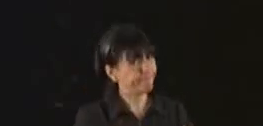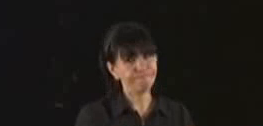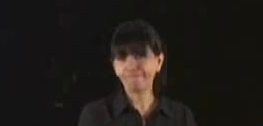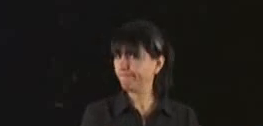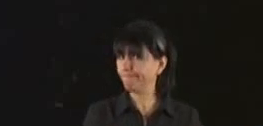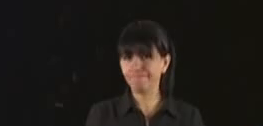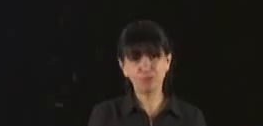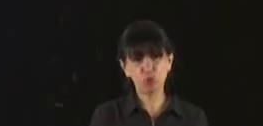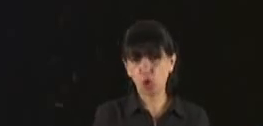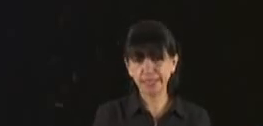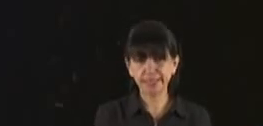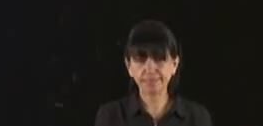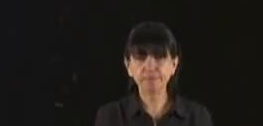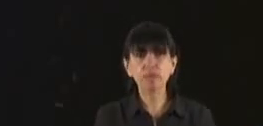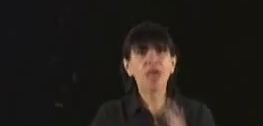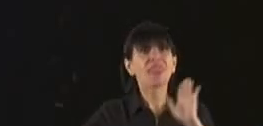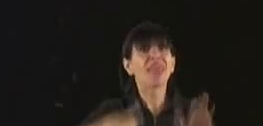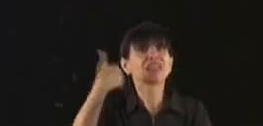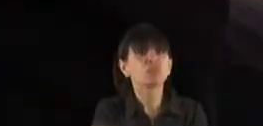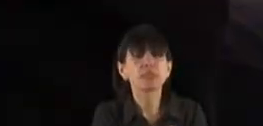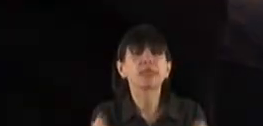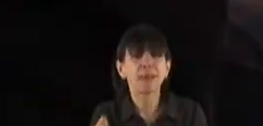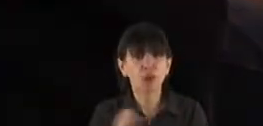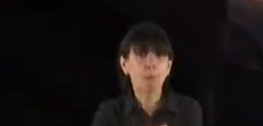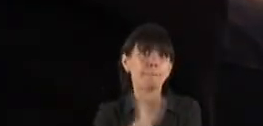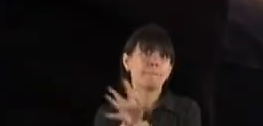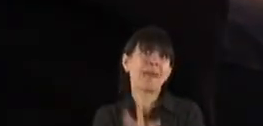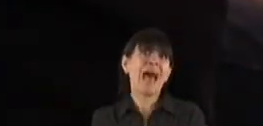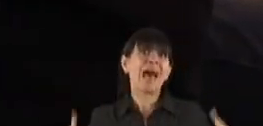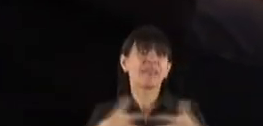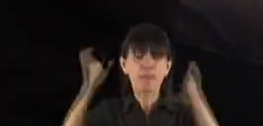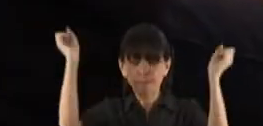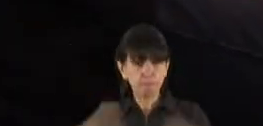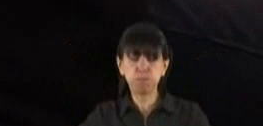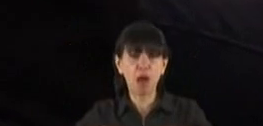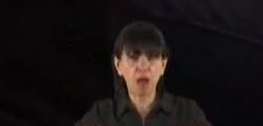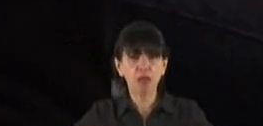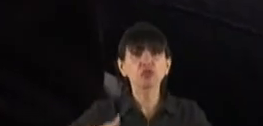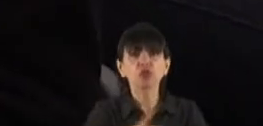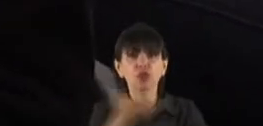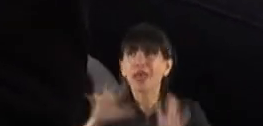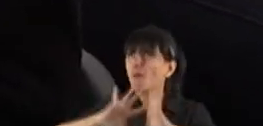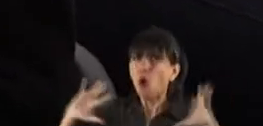La pandemia puso en evidencia el trastorno mental que la humanidad vivió.